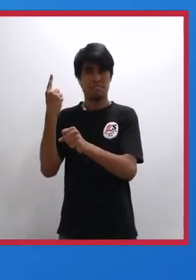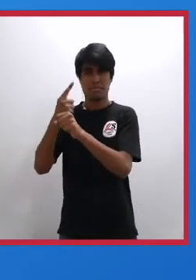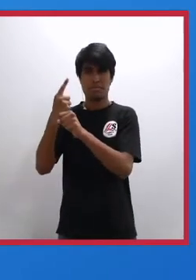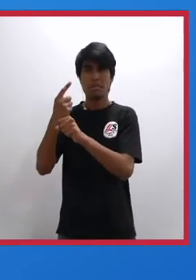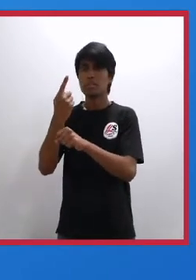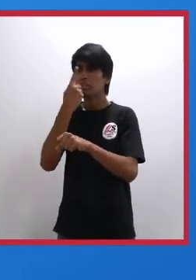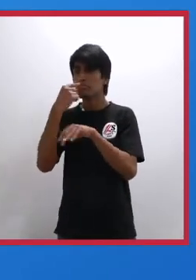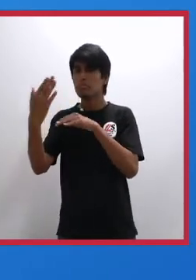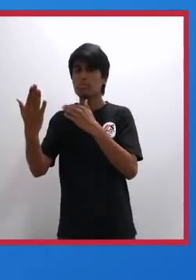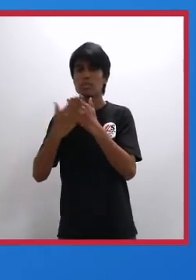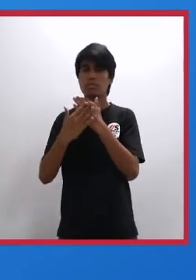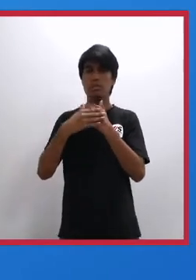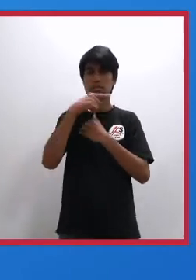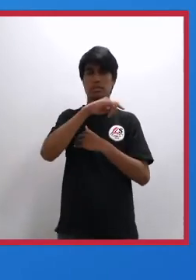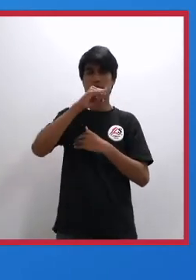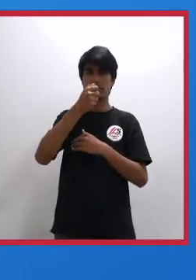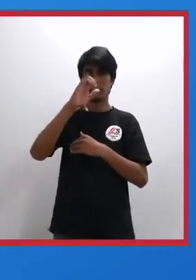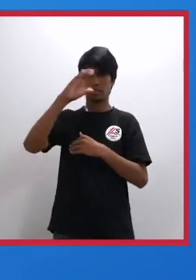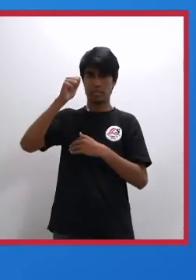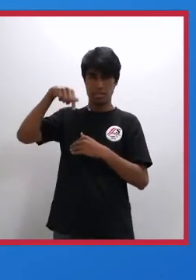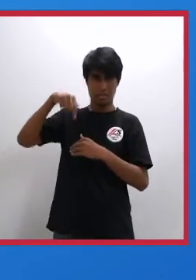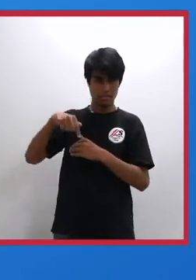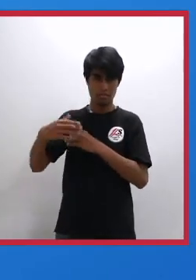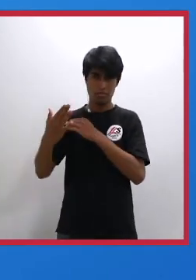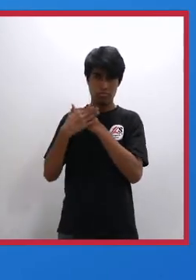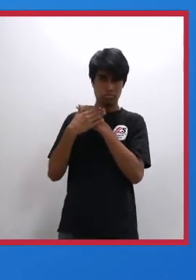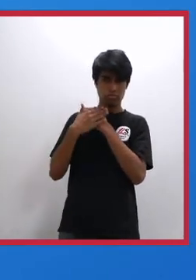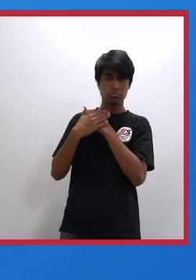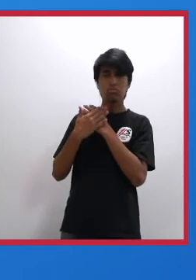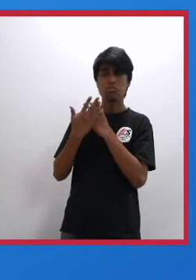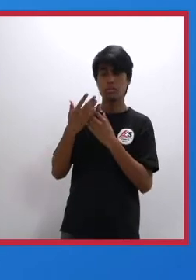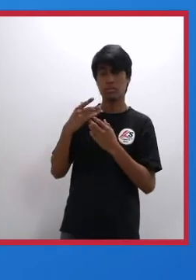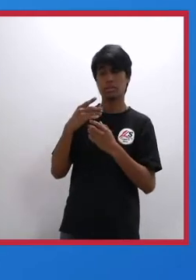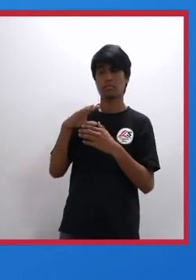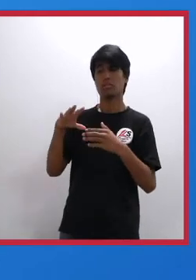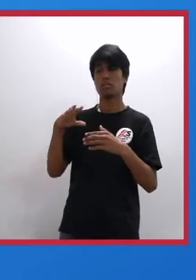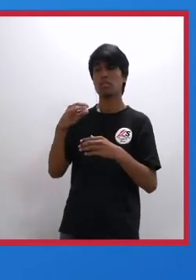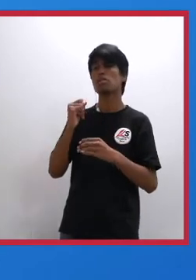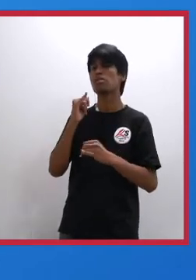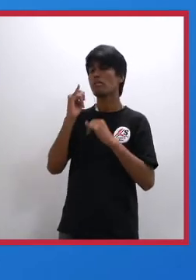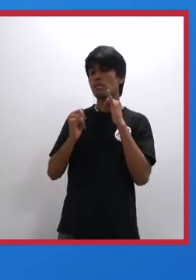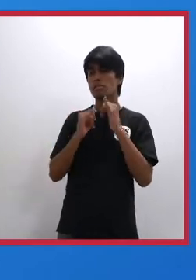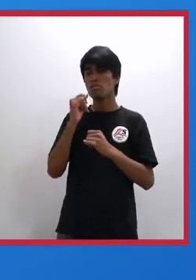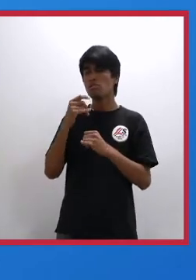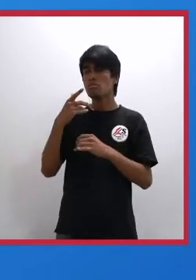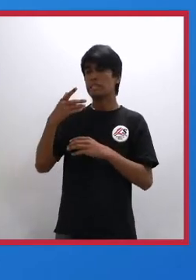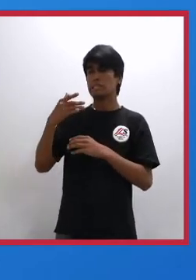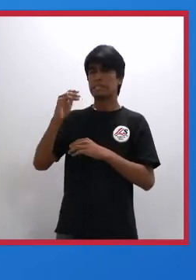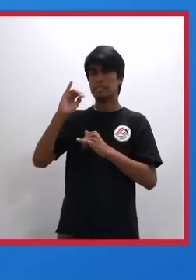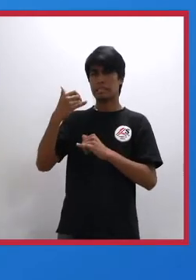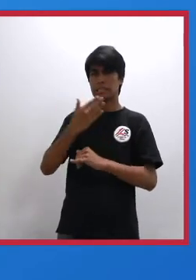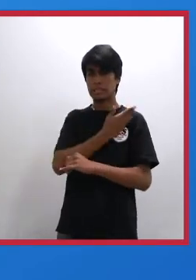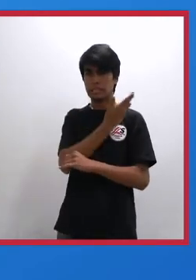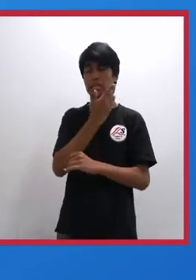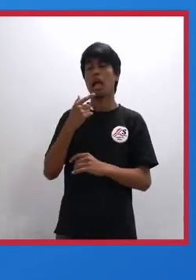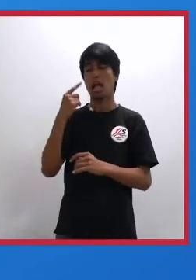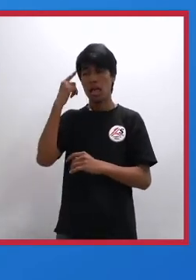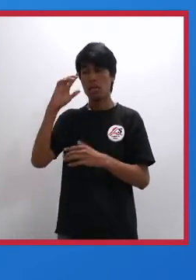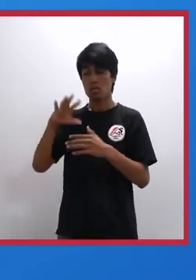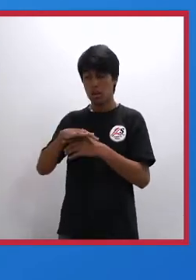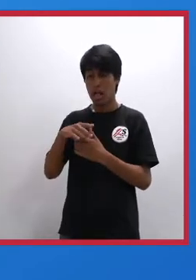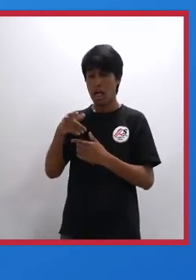ahí con más detalle se informa de cuál es el plan de ejecución segura que se